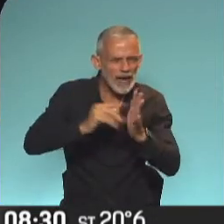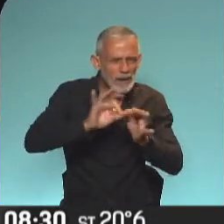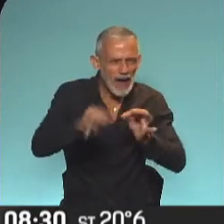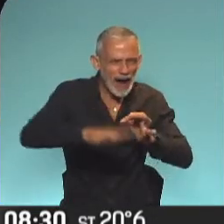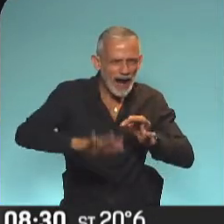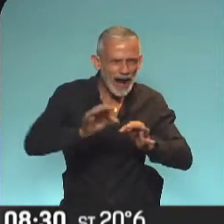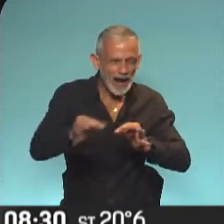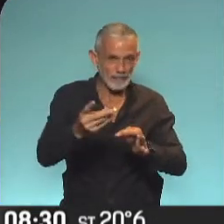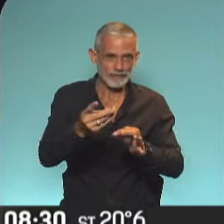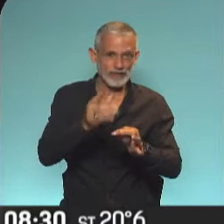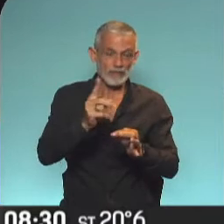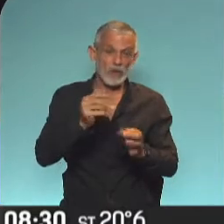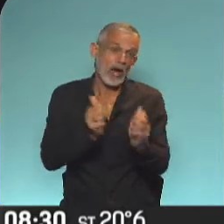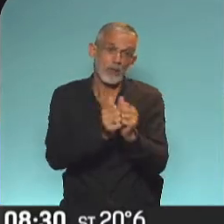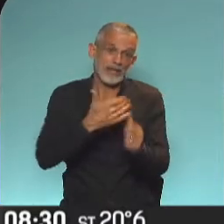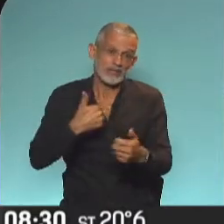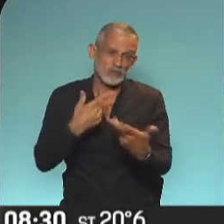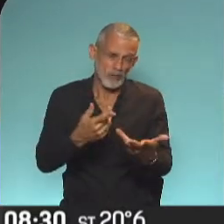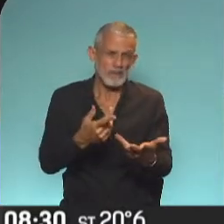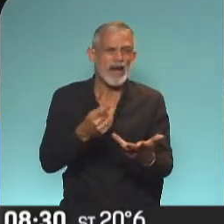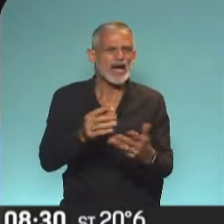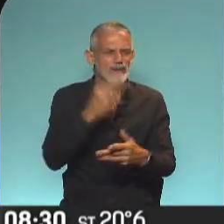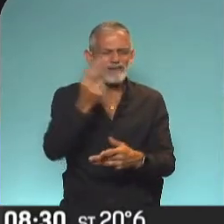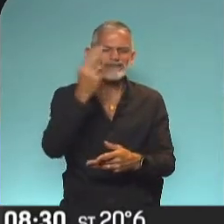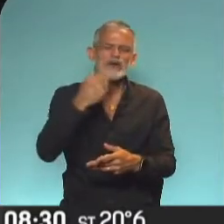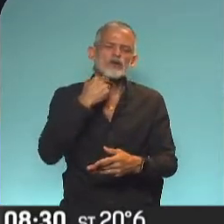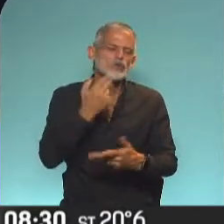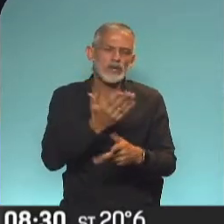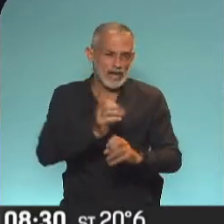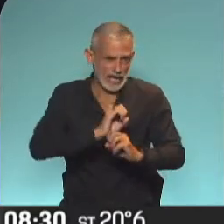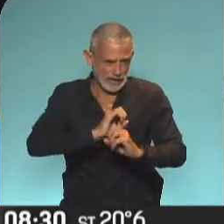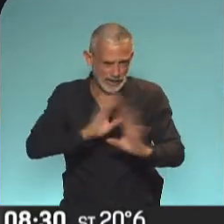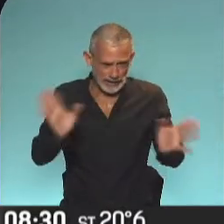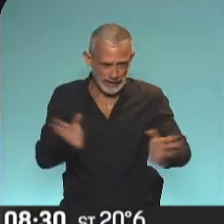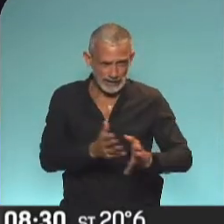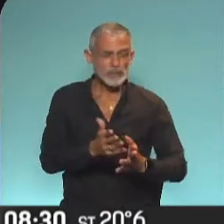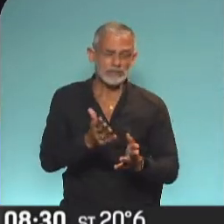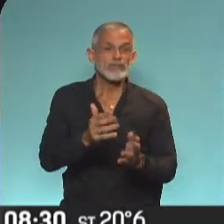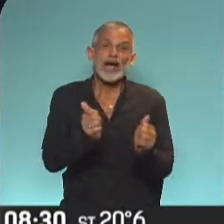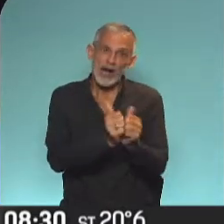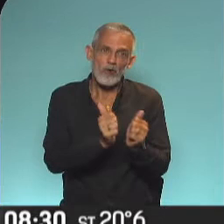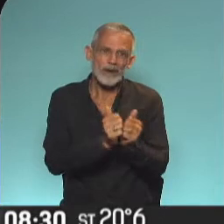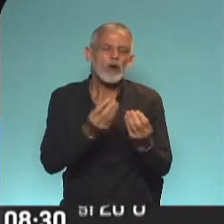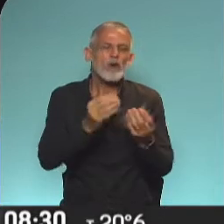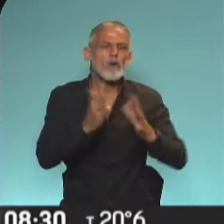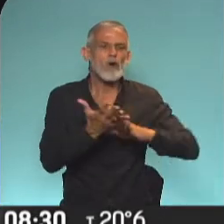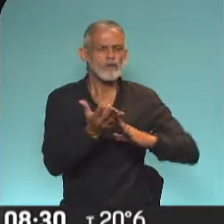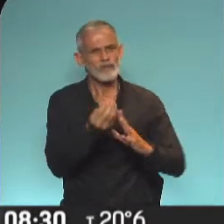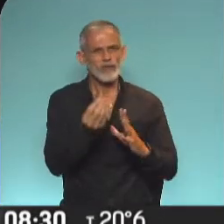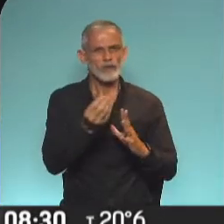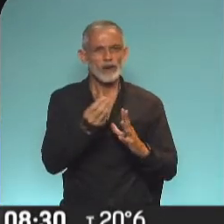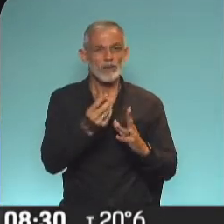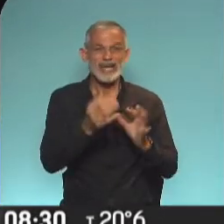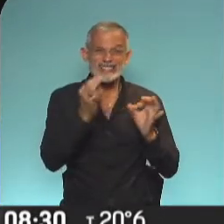Blanca, acompañando a su mamá que está yendo al velorio de su hija. Bueno, esto es tremendo. El tema es también cómo construimos que no lleguemos